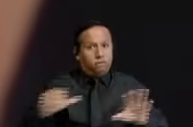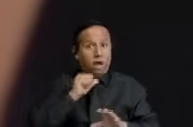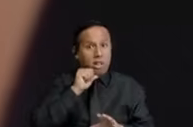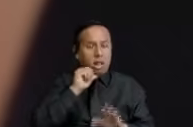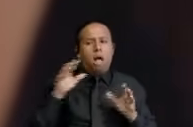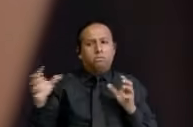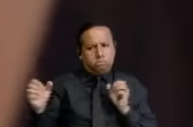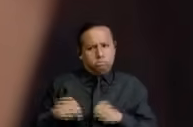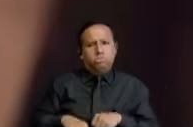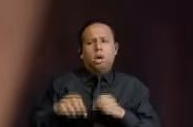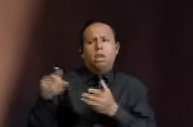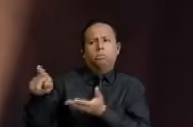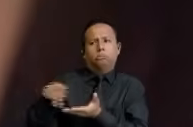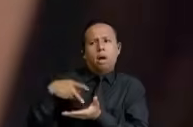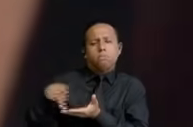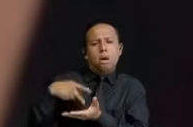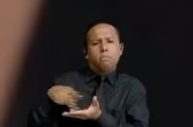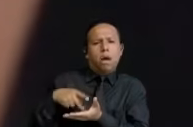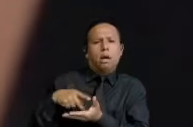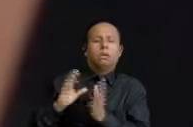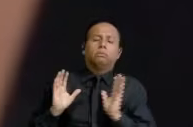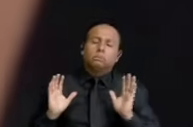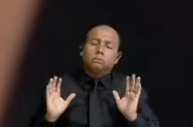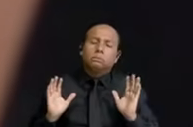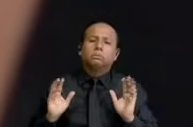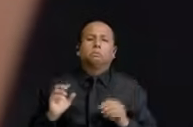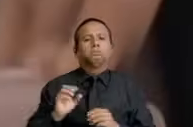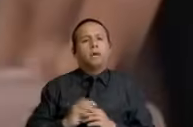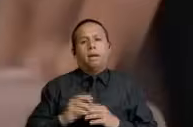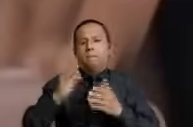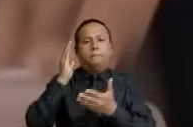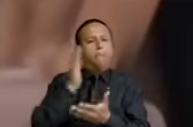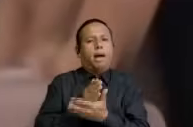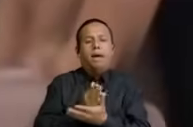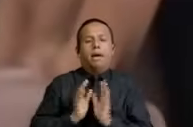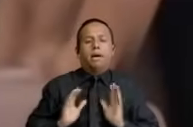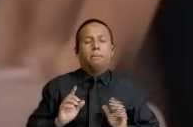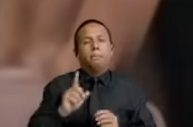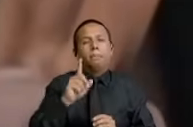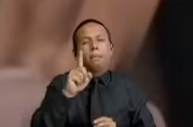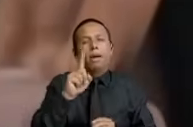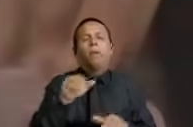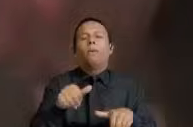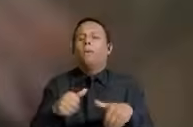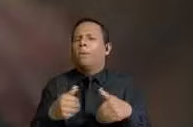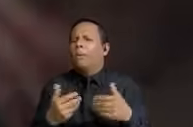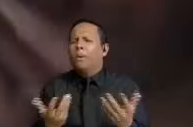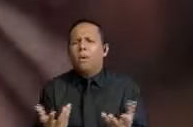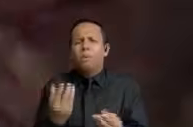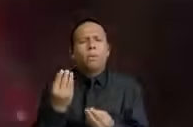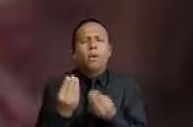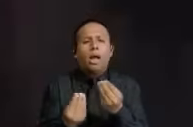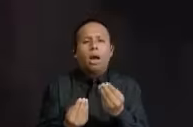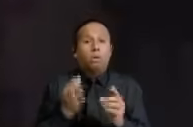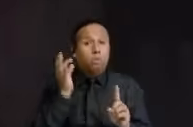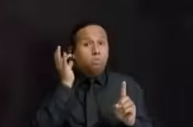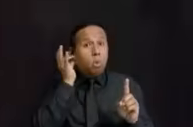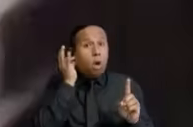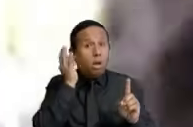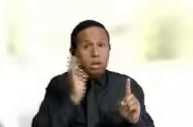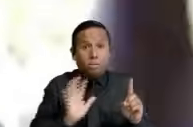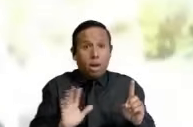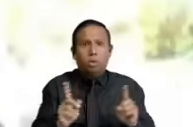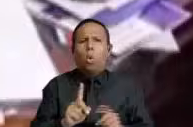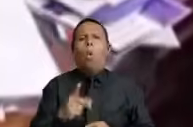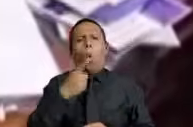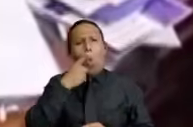terminación legal de la unión solo así se terminaría esta obligación pero este tema no solamente incluye a las mujeres Los hombres